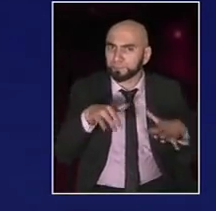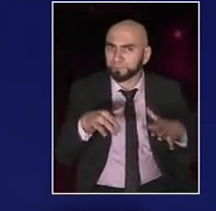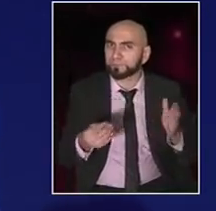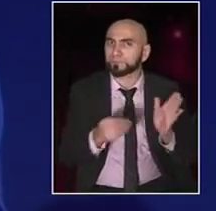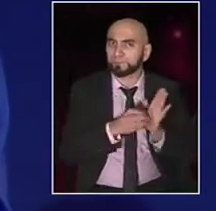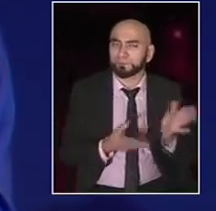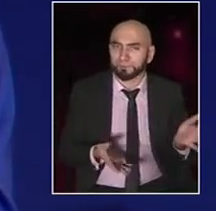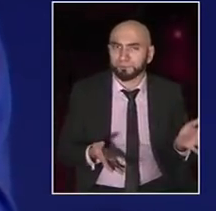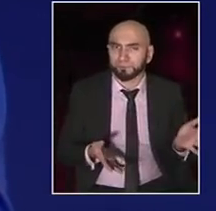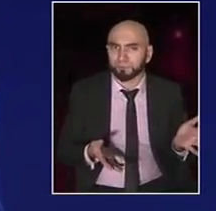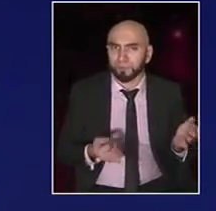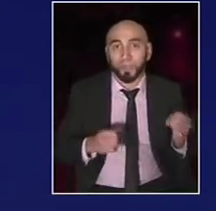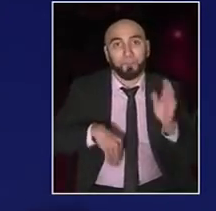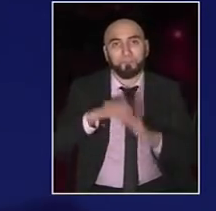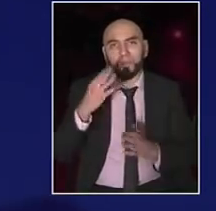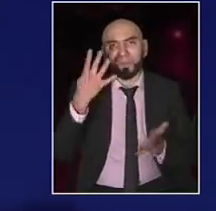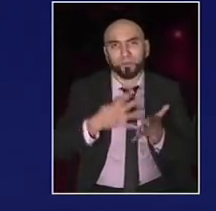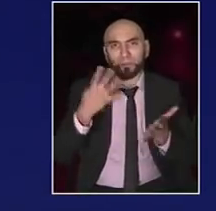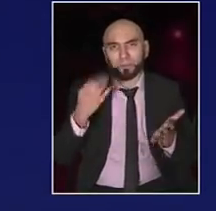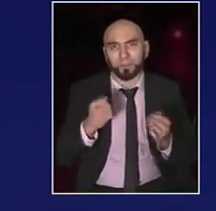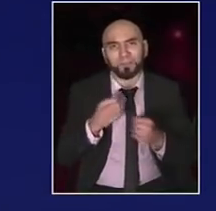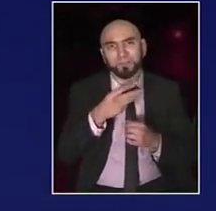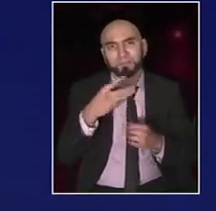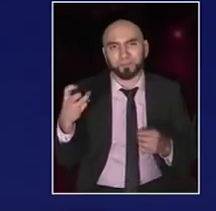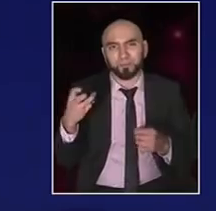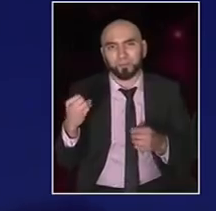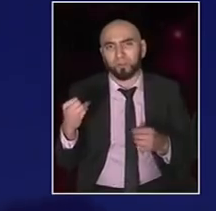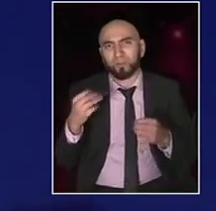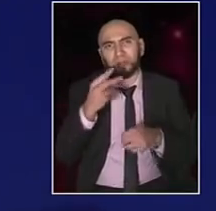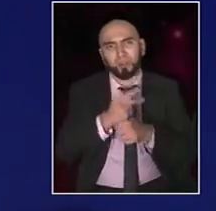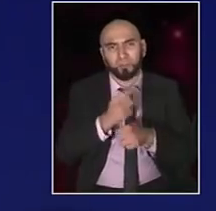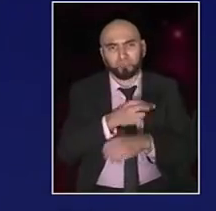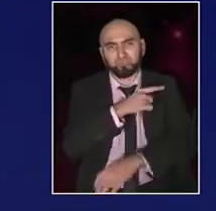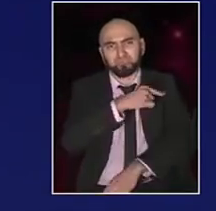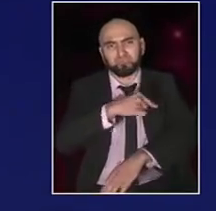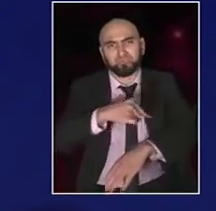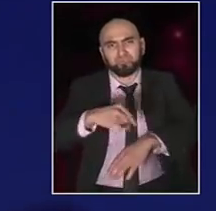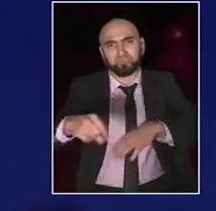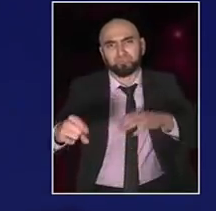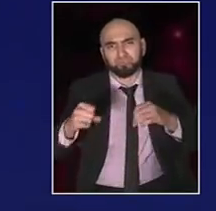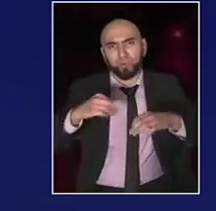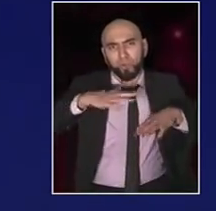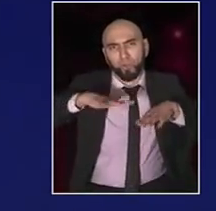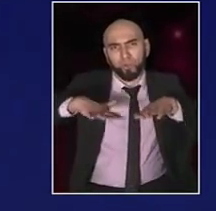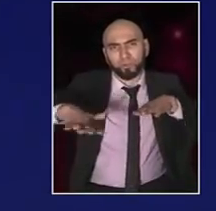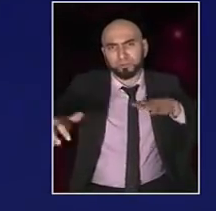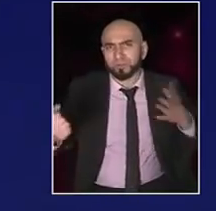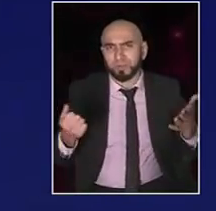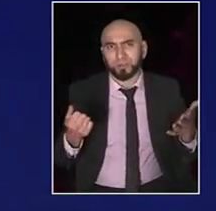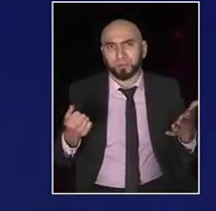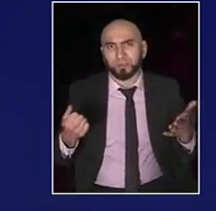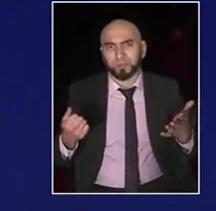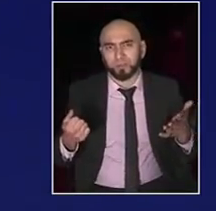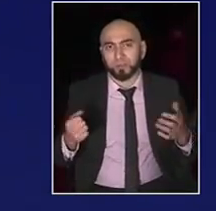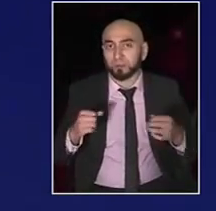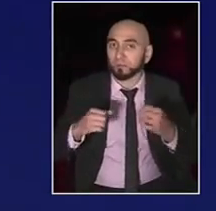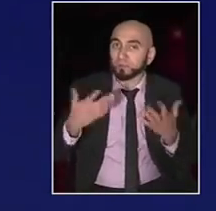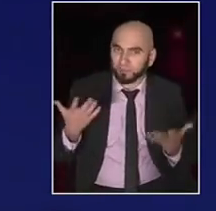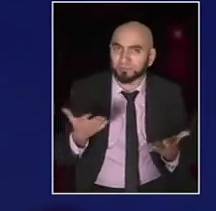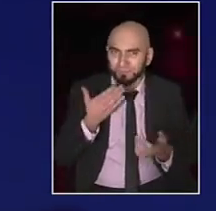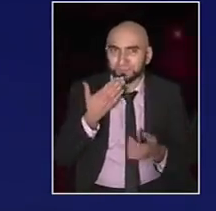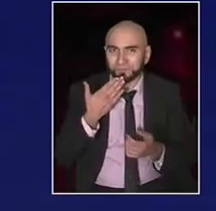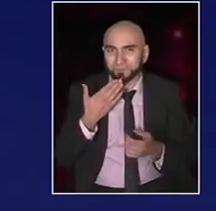incluya más de 4.300 kilómetros de costa, 3 millones de kilómetros cuadrados de superficie de mar territorial, que incluya